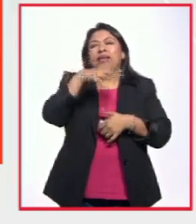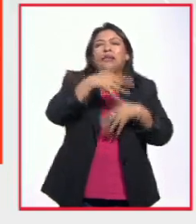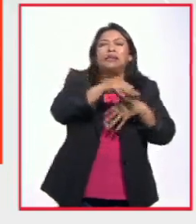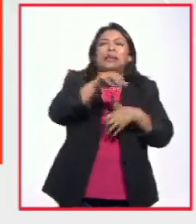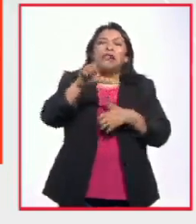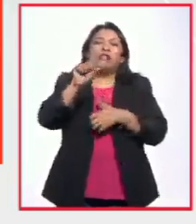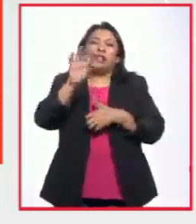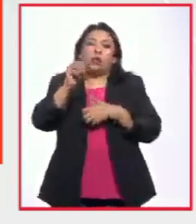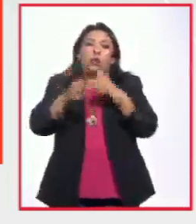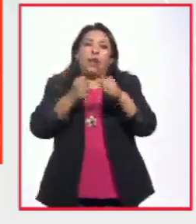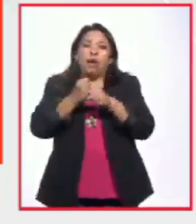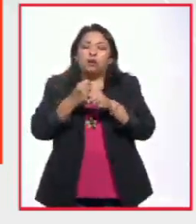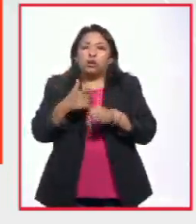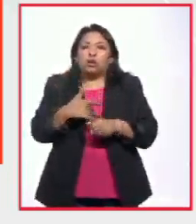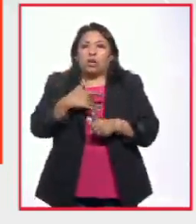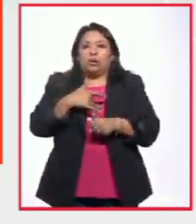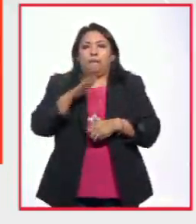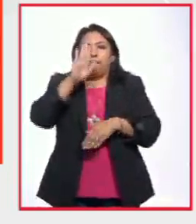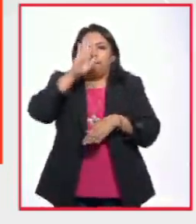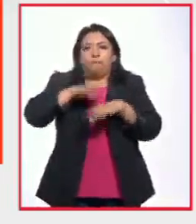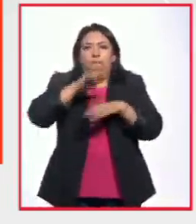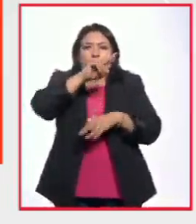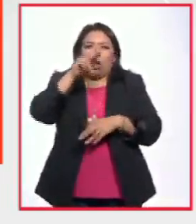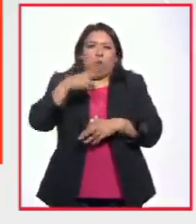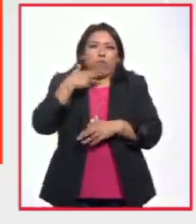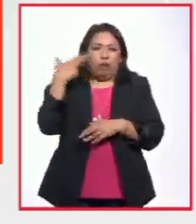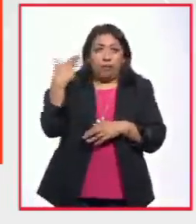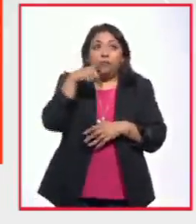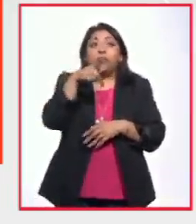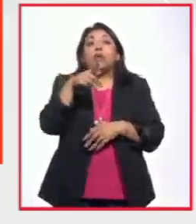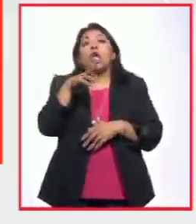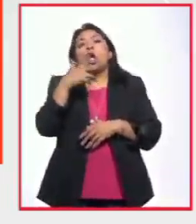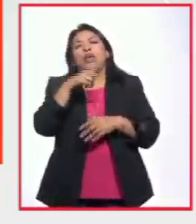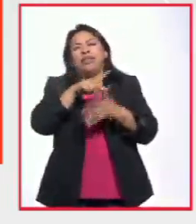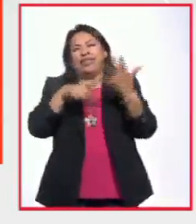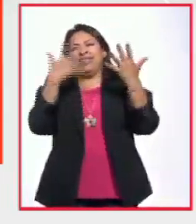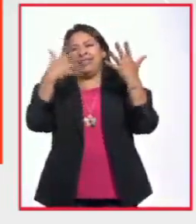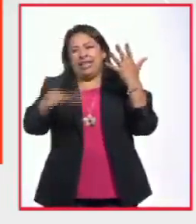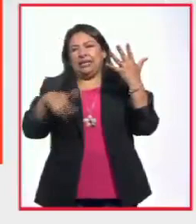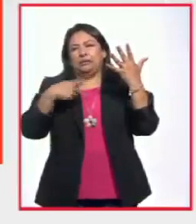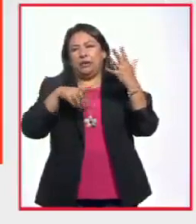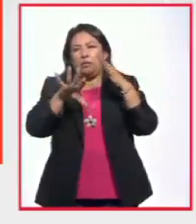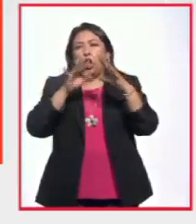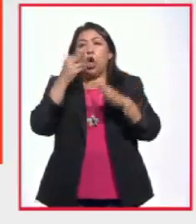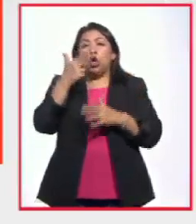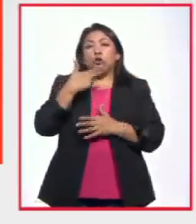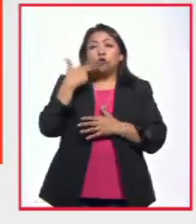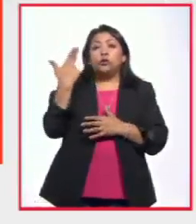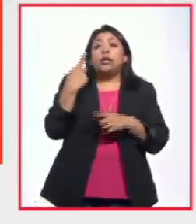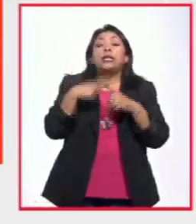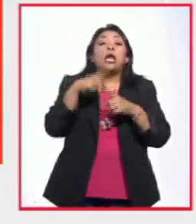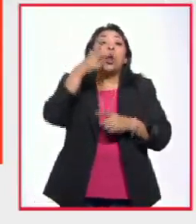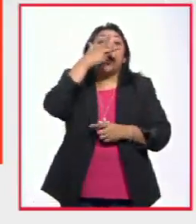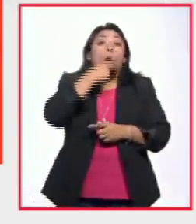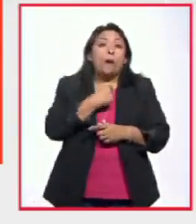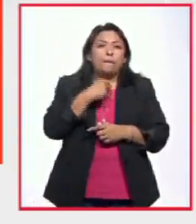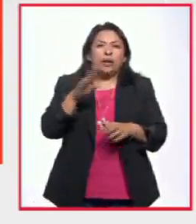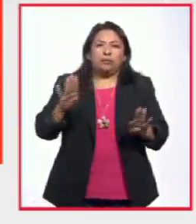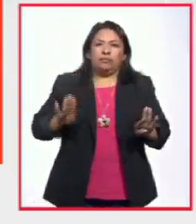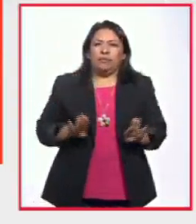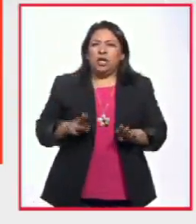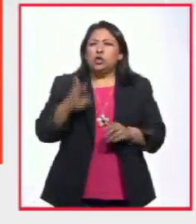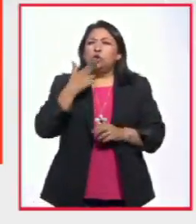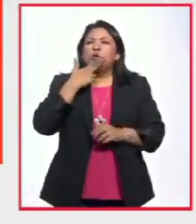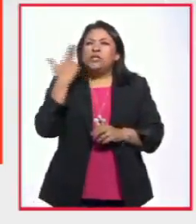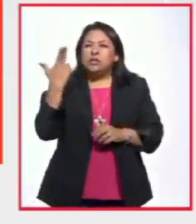y 29 años de edad. A pesar de que 8 de cada 10 suicidios son cometidos por hombres, la conducta